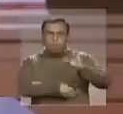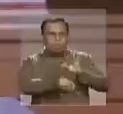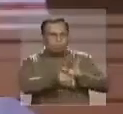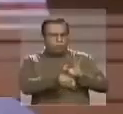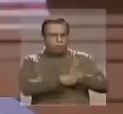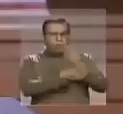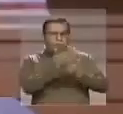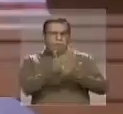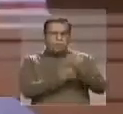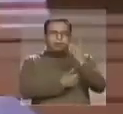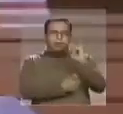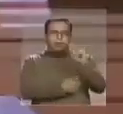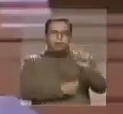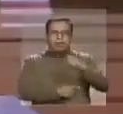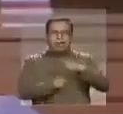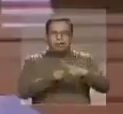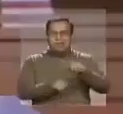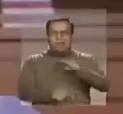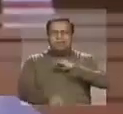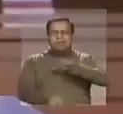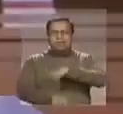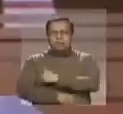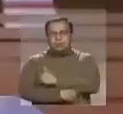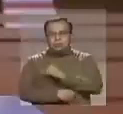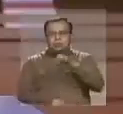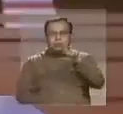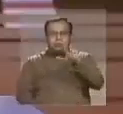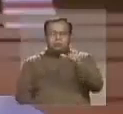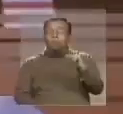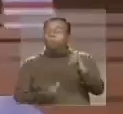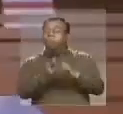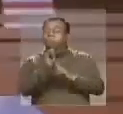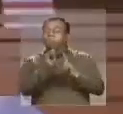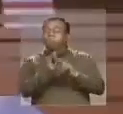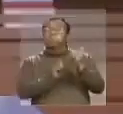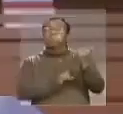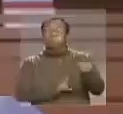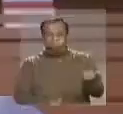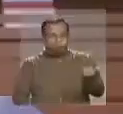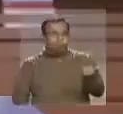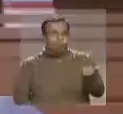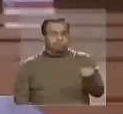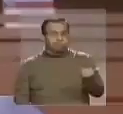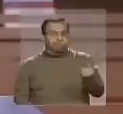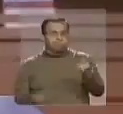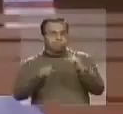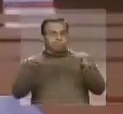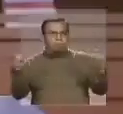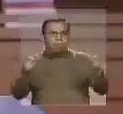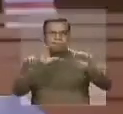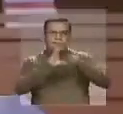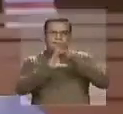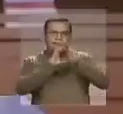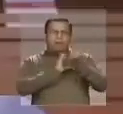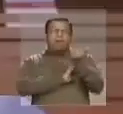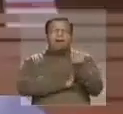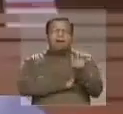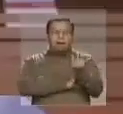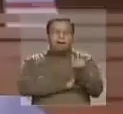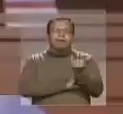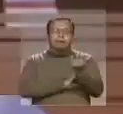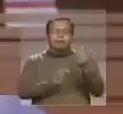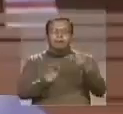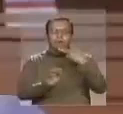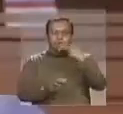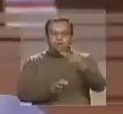Fundación Manos Visibles que dirige la exministra Paula Marcela Moreno. Lo encuentran en YouTube, en el apartado de Canal Capital, ahí está el